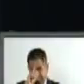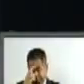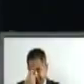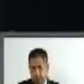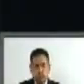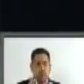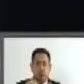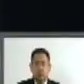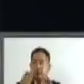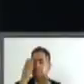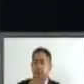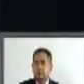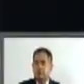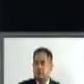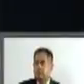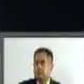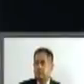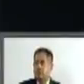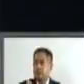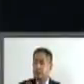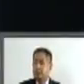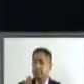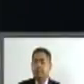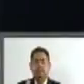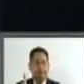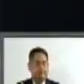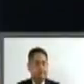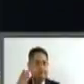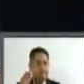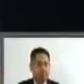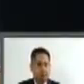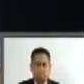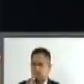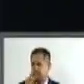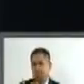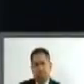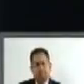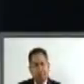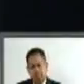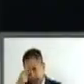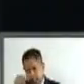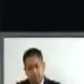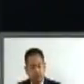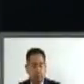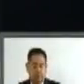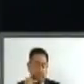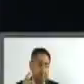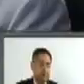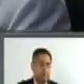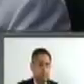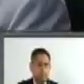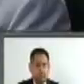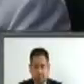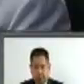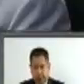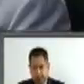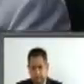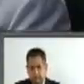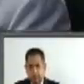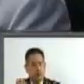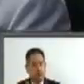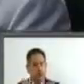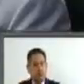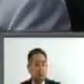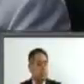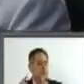Scotiabank como uno de los principales bancos que prestan servicio en México. En reciprocidad, cabe decir que